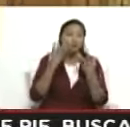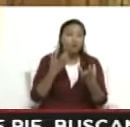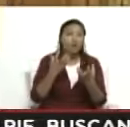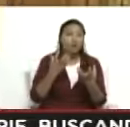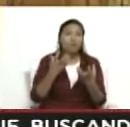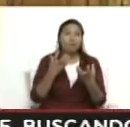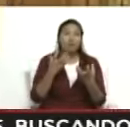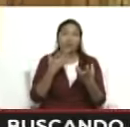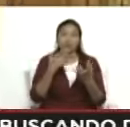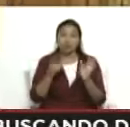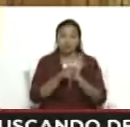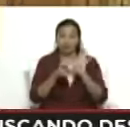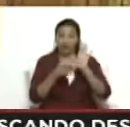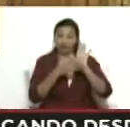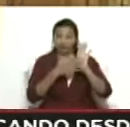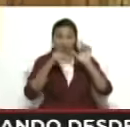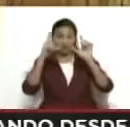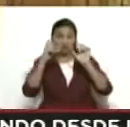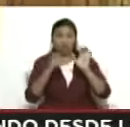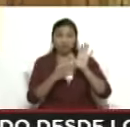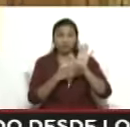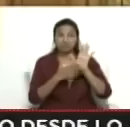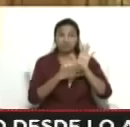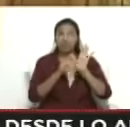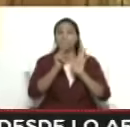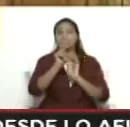así, 25 kilómetros de gente así.